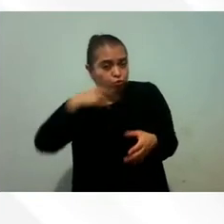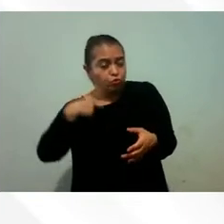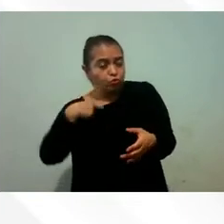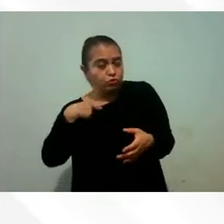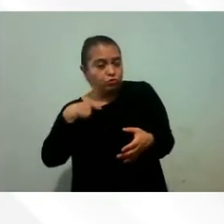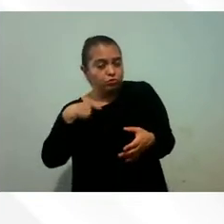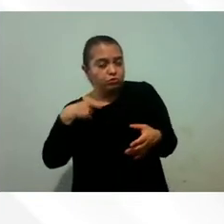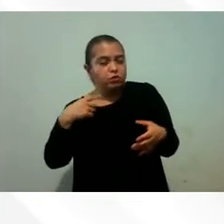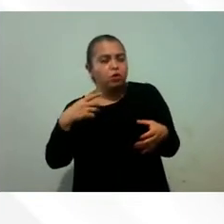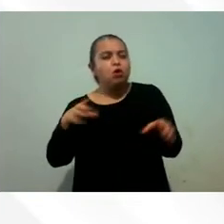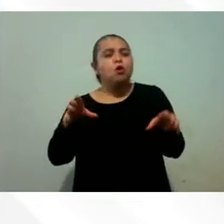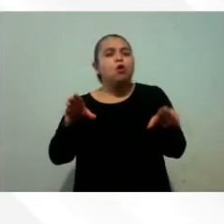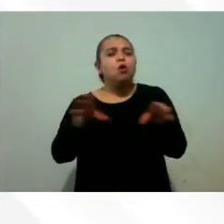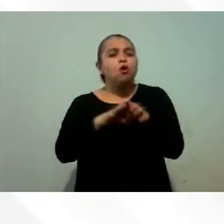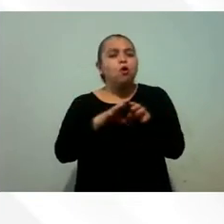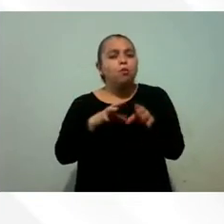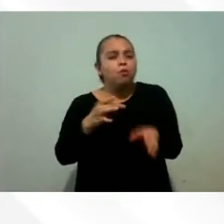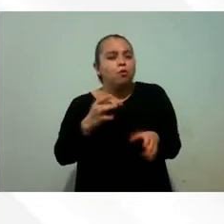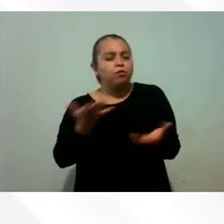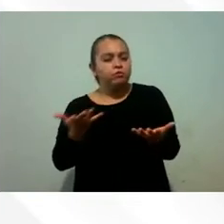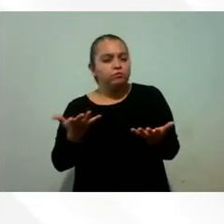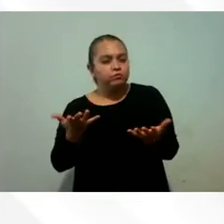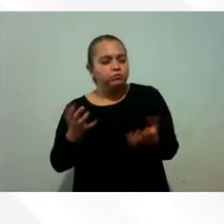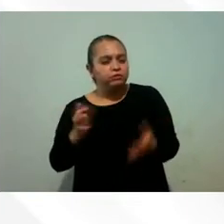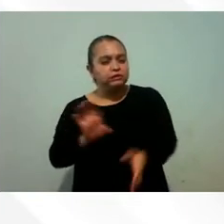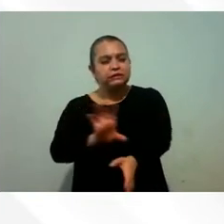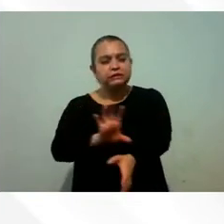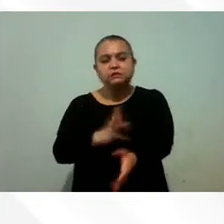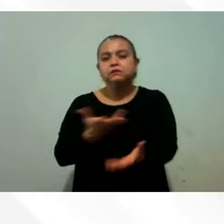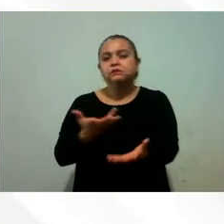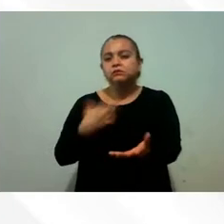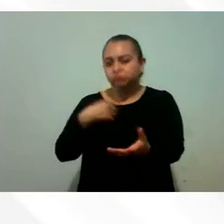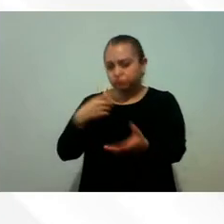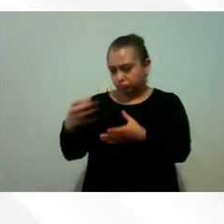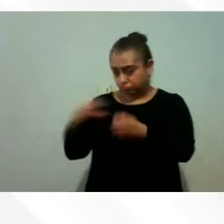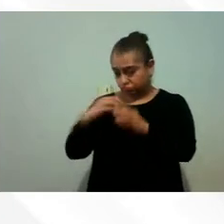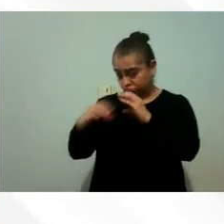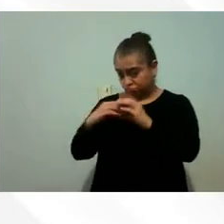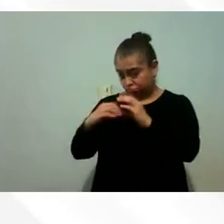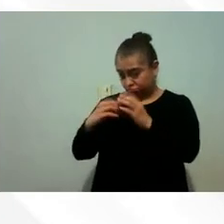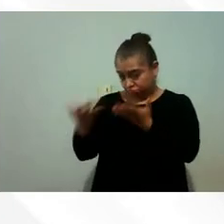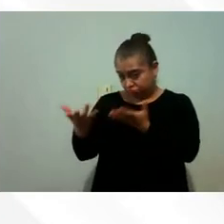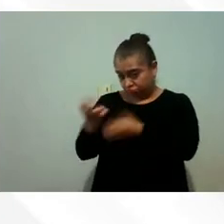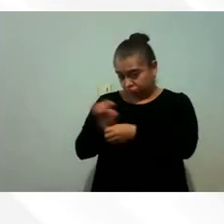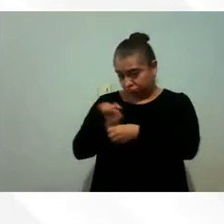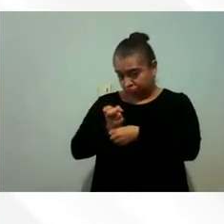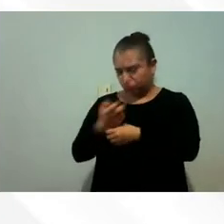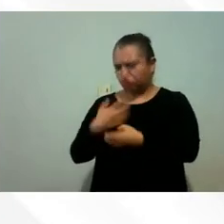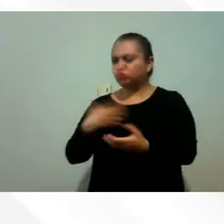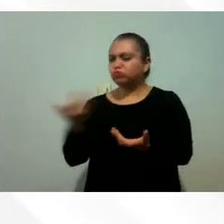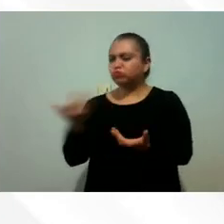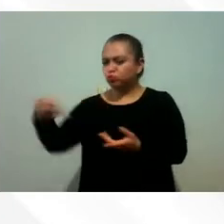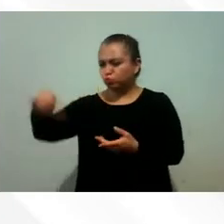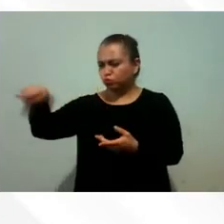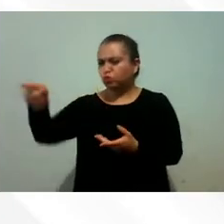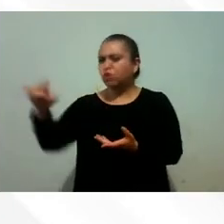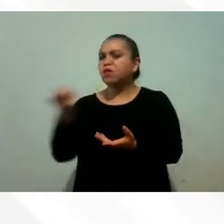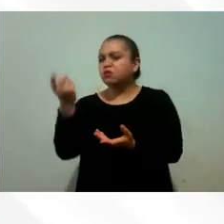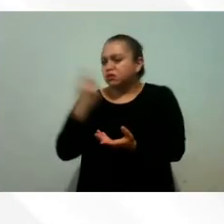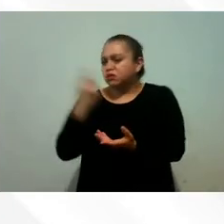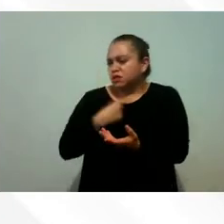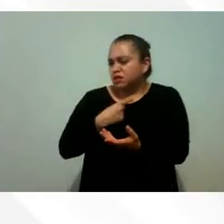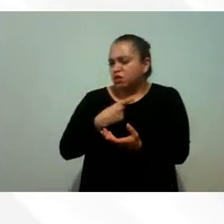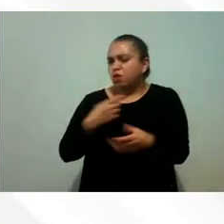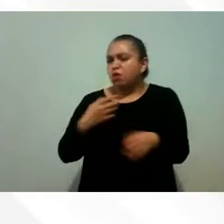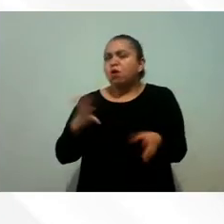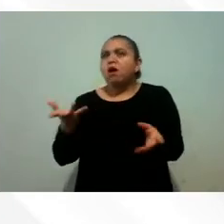el vínculo afectivo? Voy a invitarles a que nos pongan en el chat cuáles son esas emociones que nos abrazan